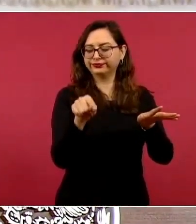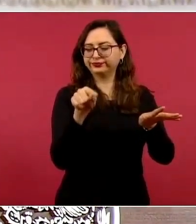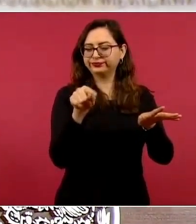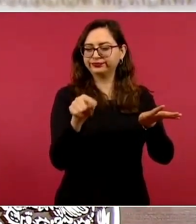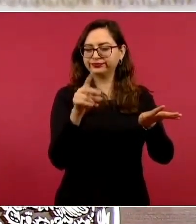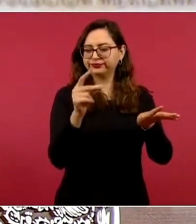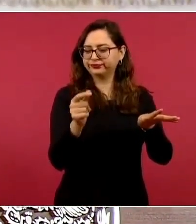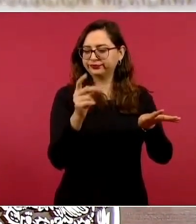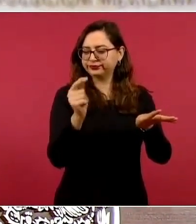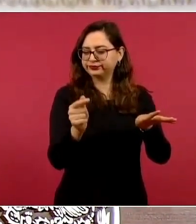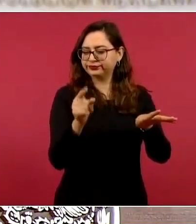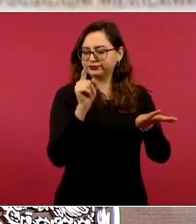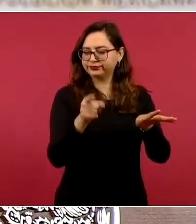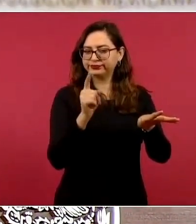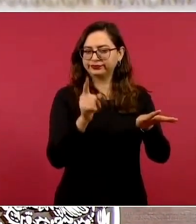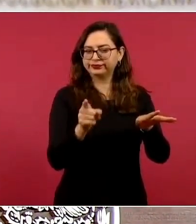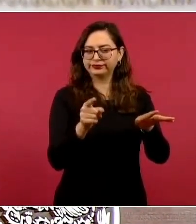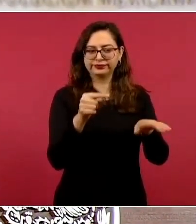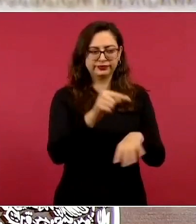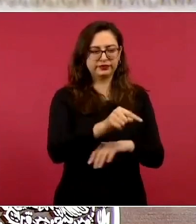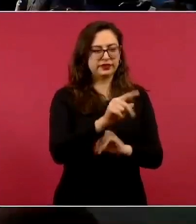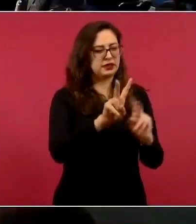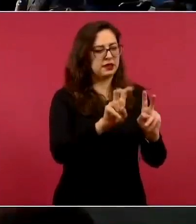es un Twitter de Catón,